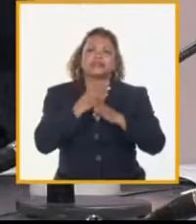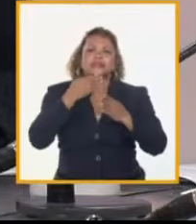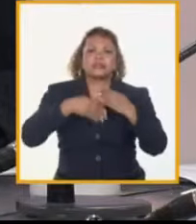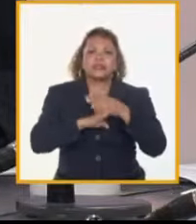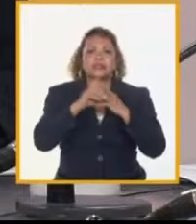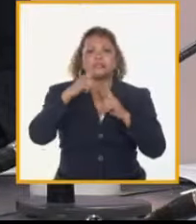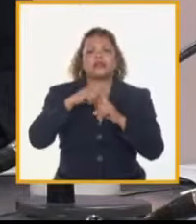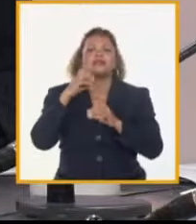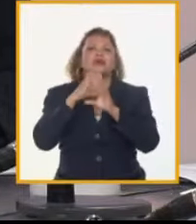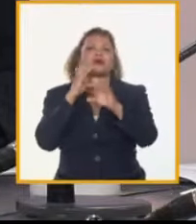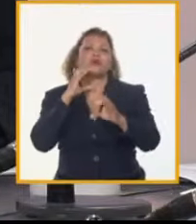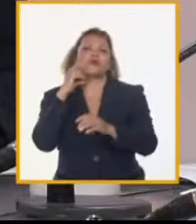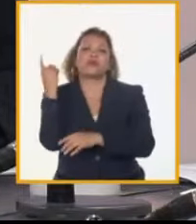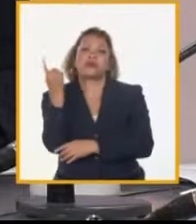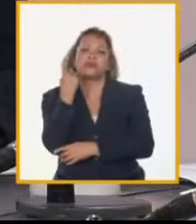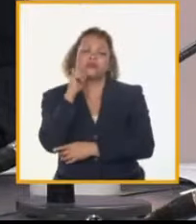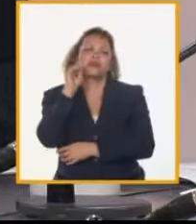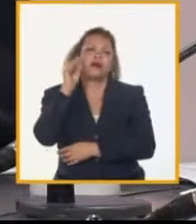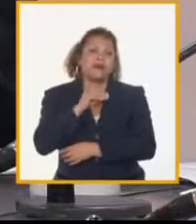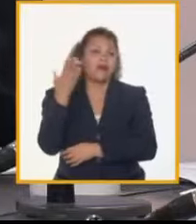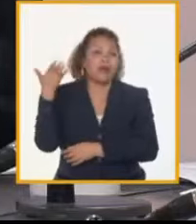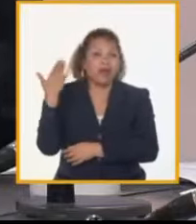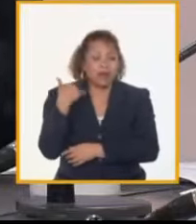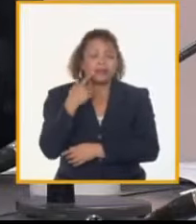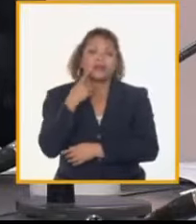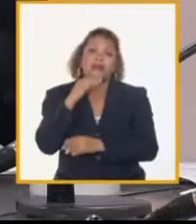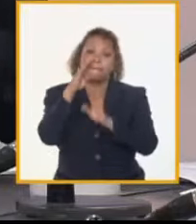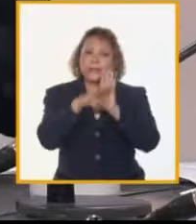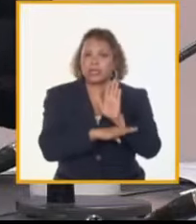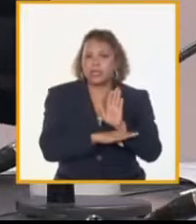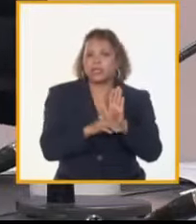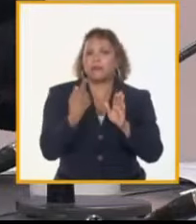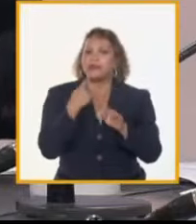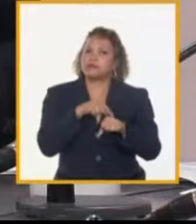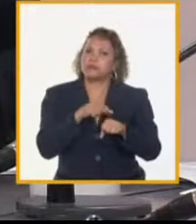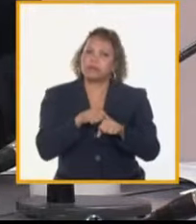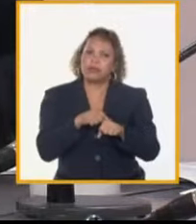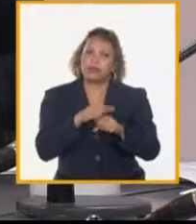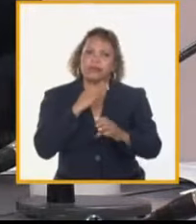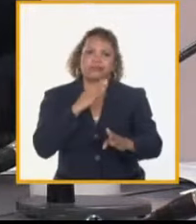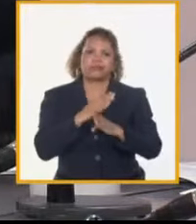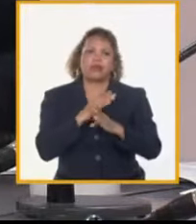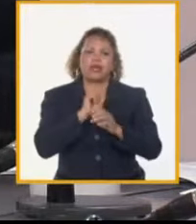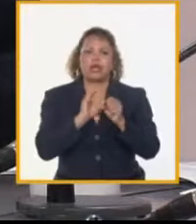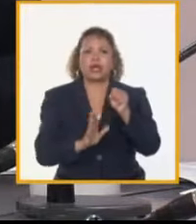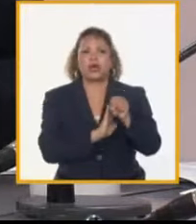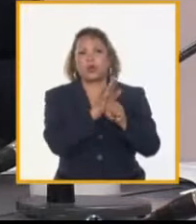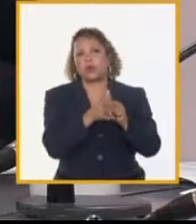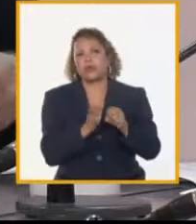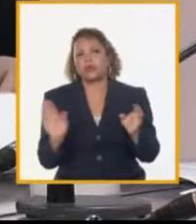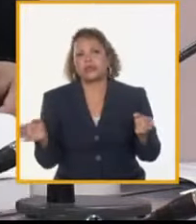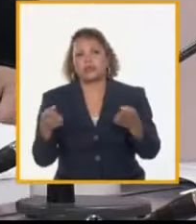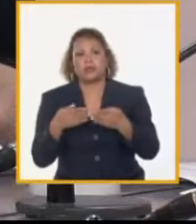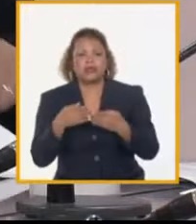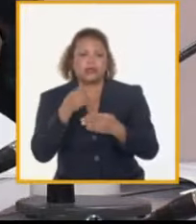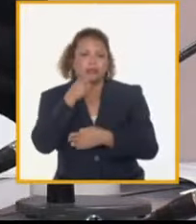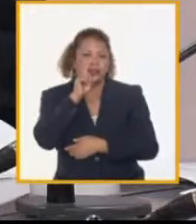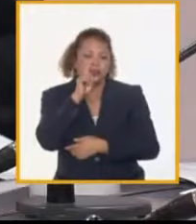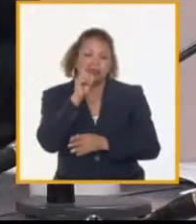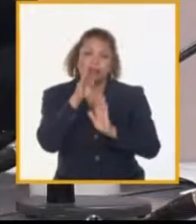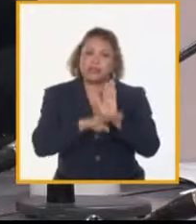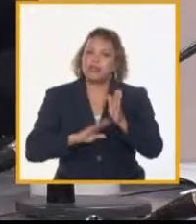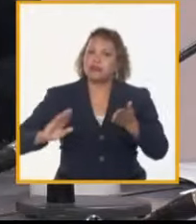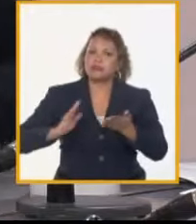ómnibus nacionales. Sabemos que en su momento fue crucial esa medida, pero hace bastante tiempo que se acabó la COVID-19 y aún no se elimina una medida tan